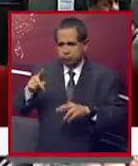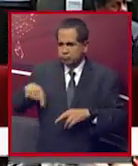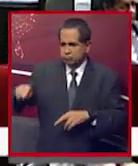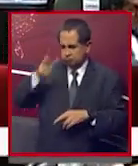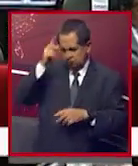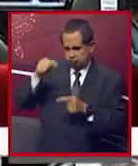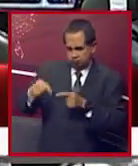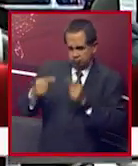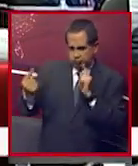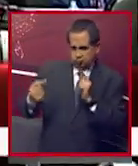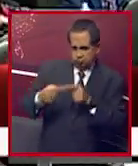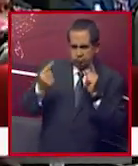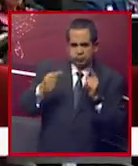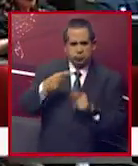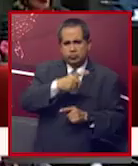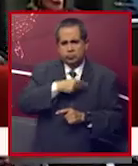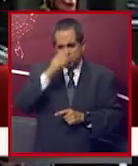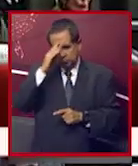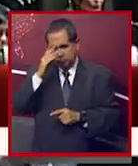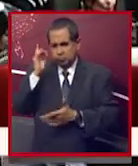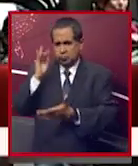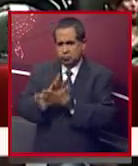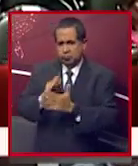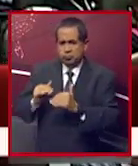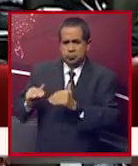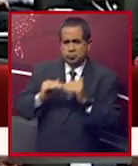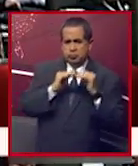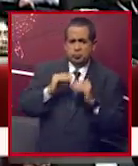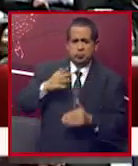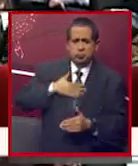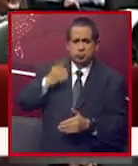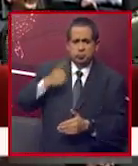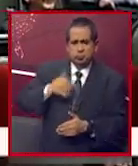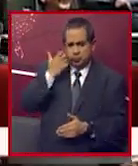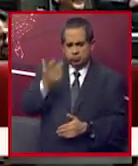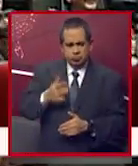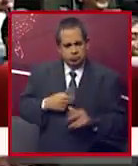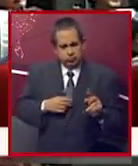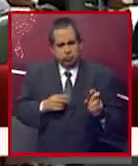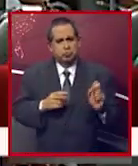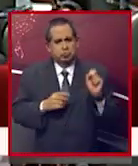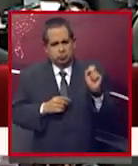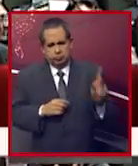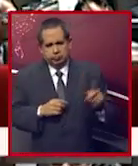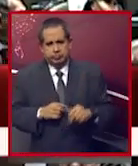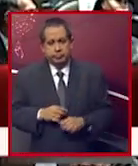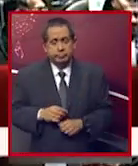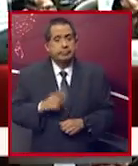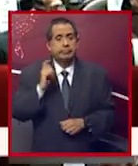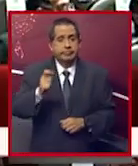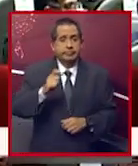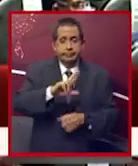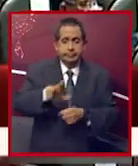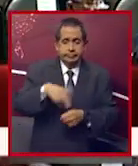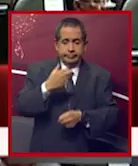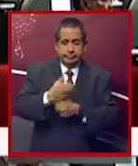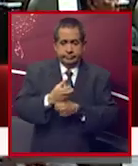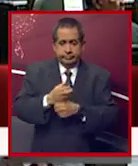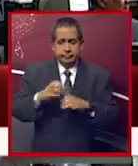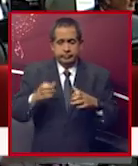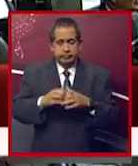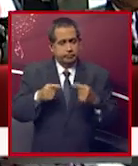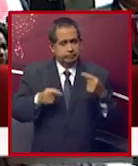disentir y no busca el pensamiento único, porque sabemos que en una verdadera república